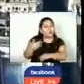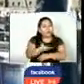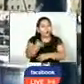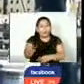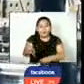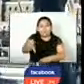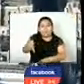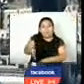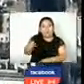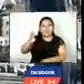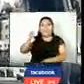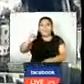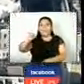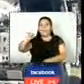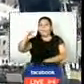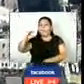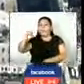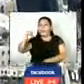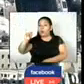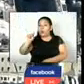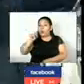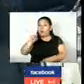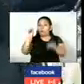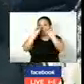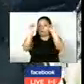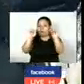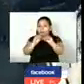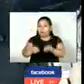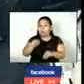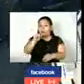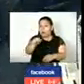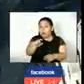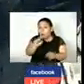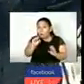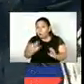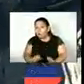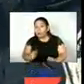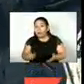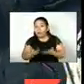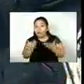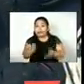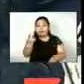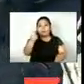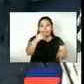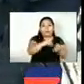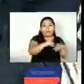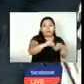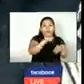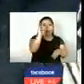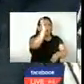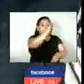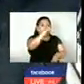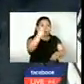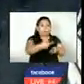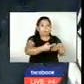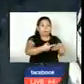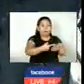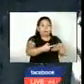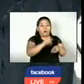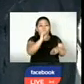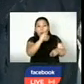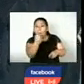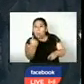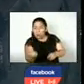criptomonedas como el Bitcoin. Una versión digital de la libra esterlina, apoyada por el Banco de Inglaterra, permitiría a los negocios y